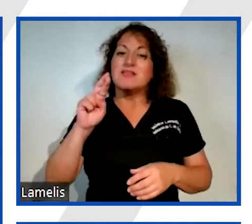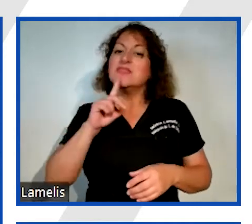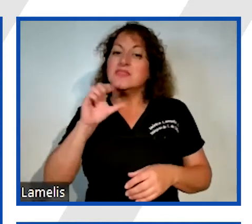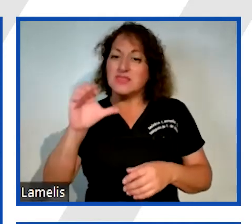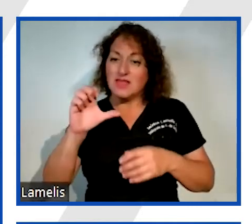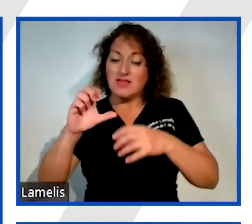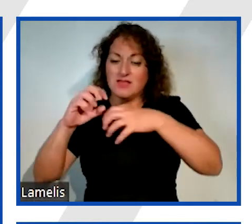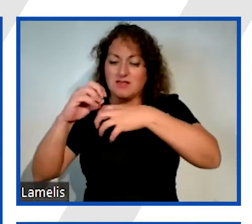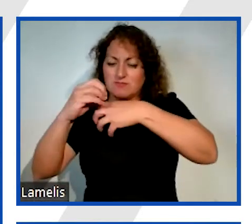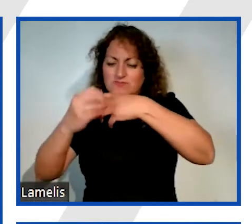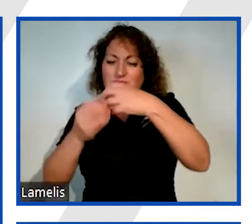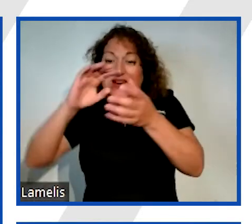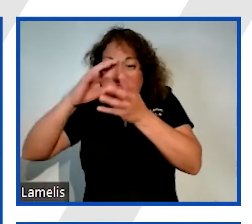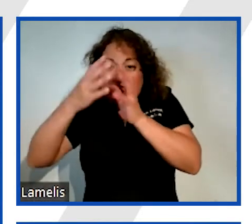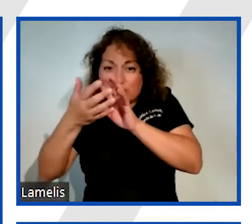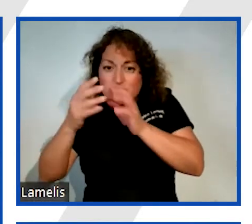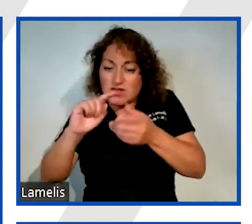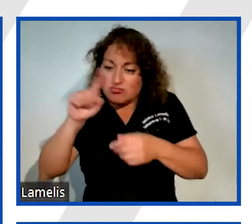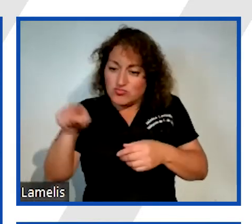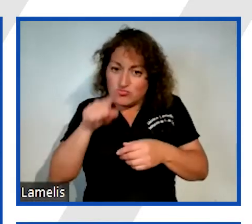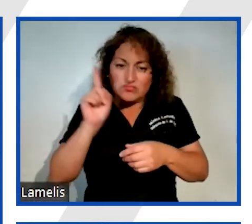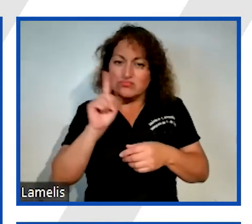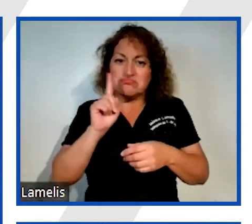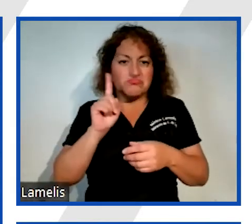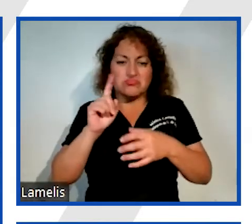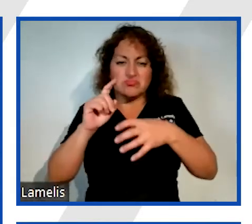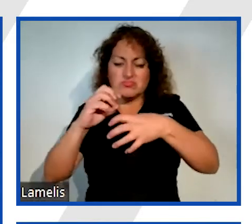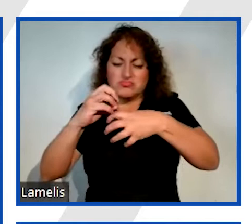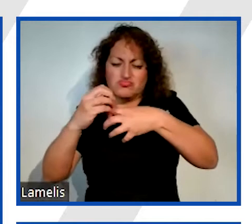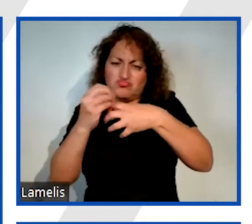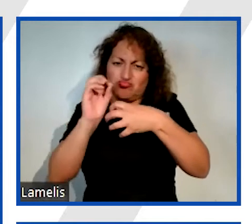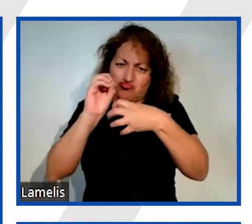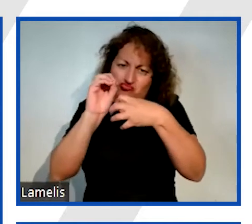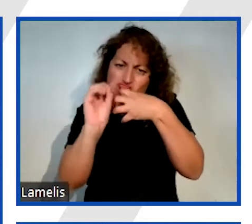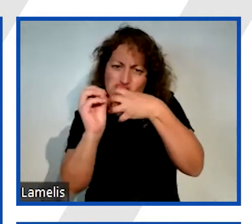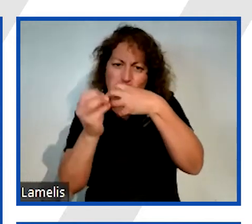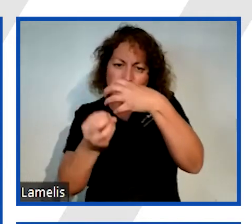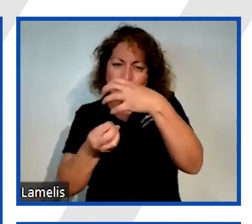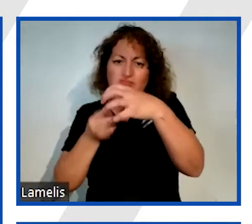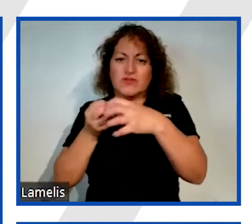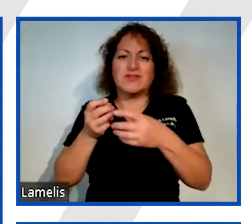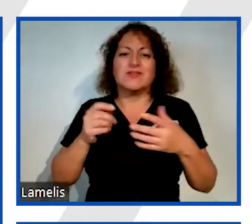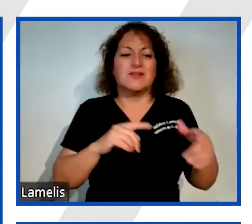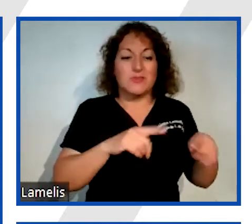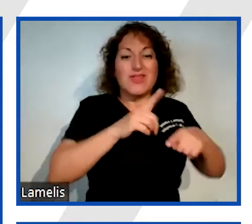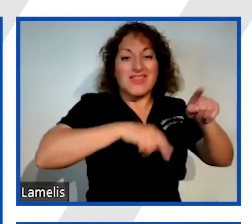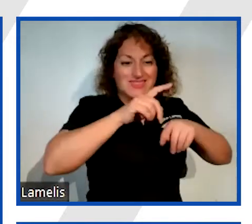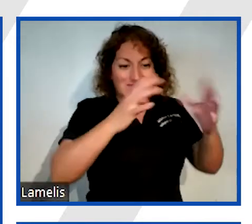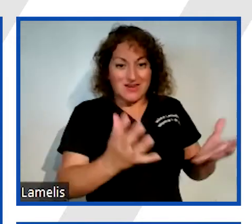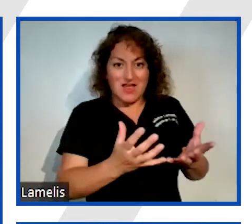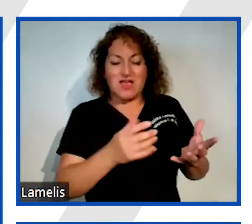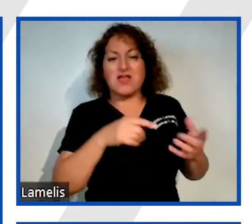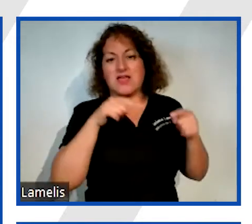redondas de los chicas que son entonces por eso es una de las mareas en el planeta tierra han sido significantes y antes en